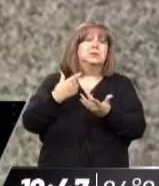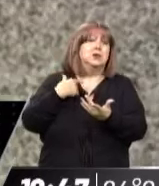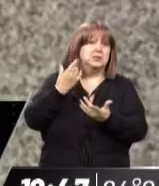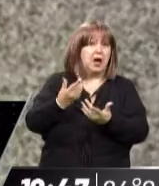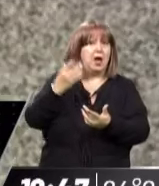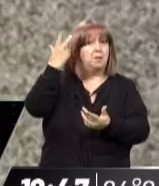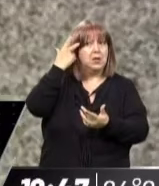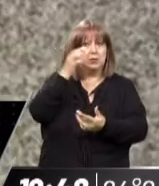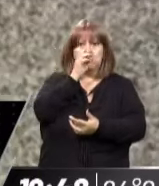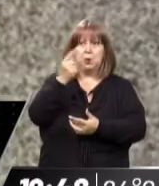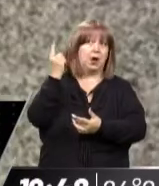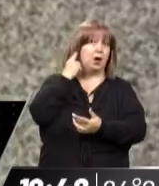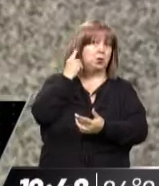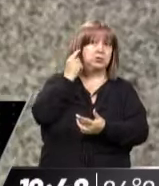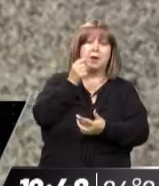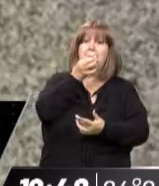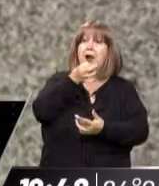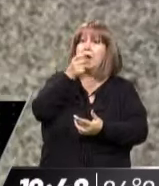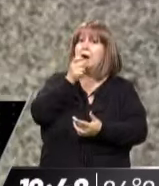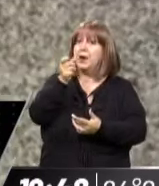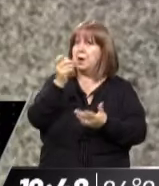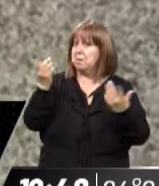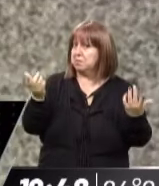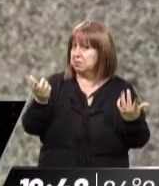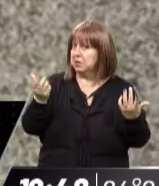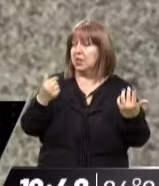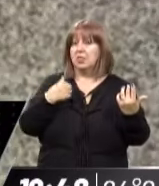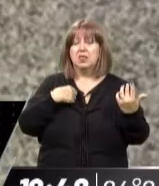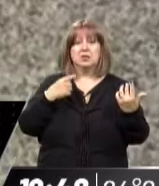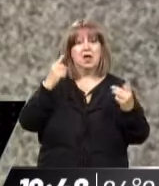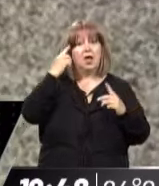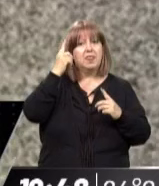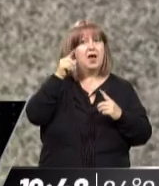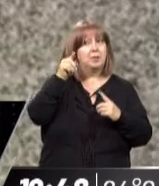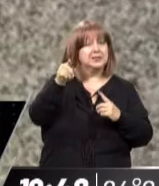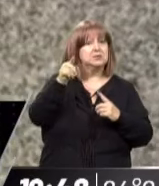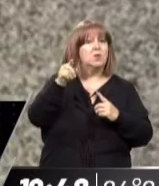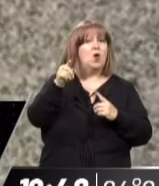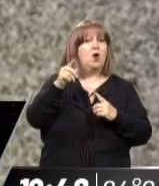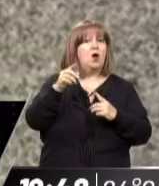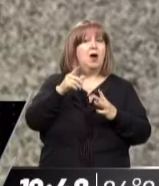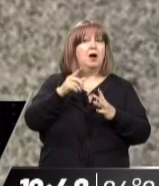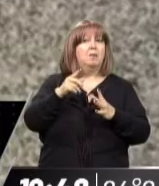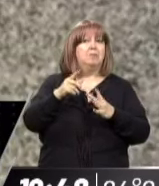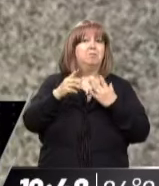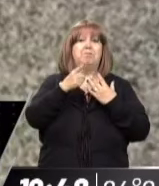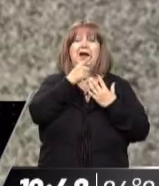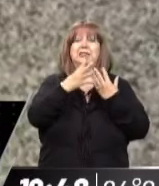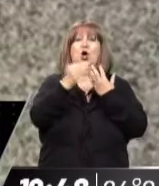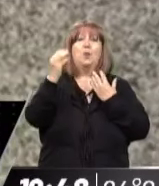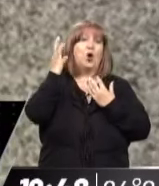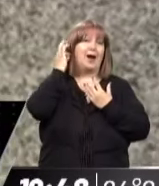acostumbrado a expresarse de esa manera ni a tener esas actitudes todos dijeron Bueno medios actitudes maradonianas podríamos decir